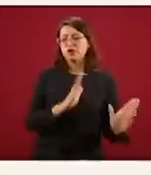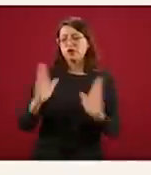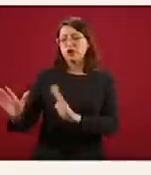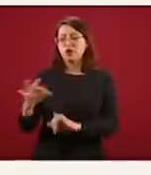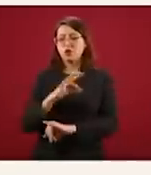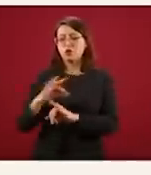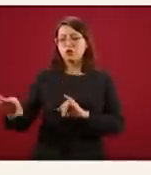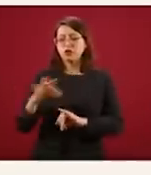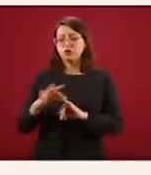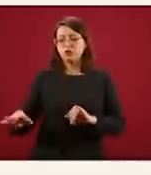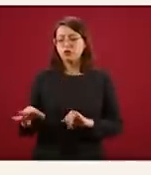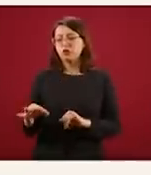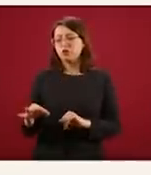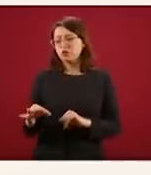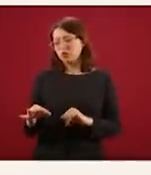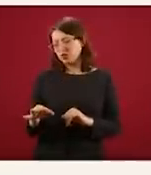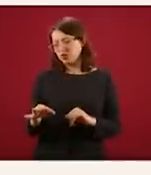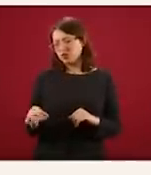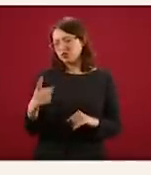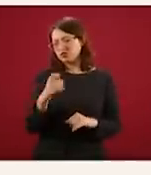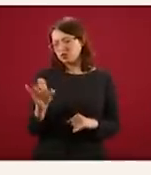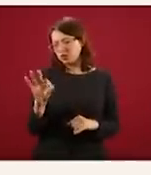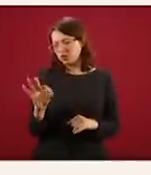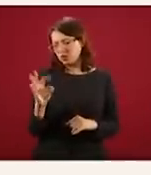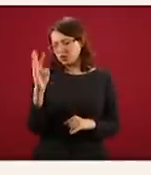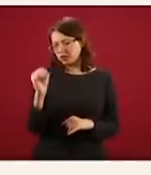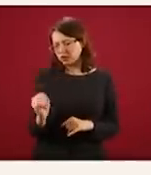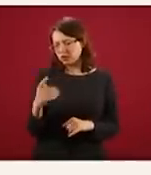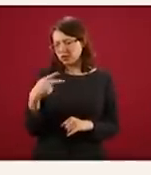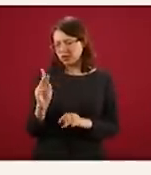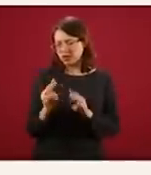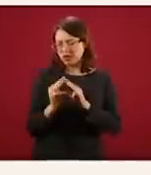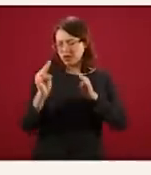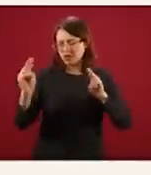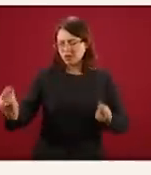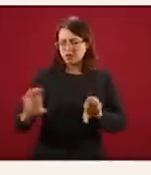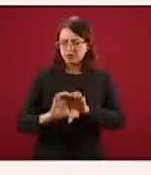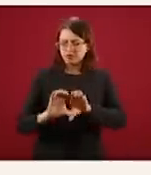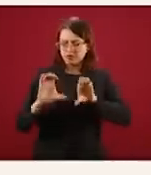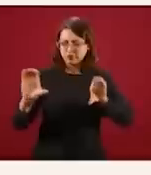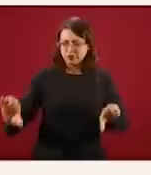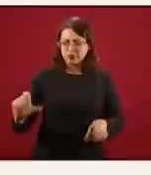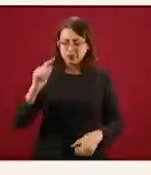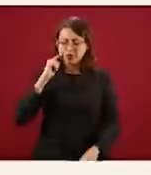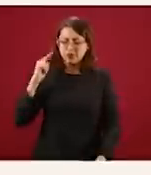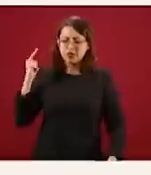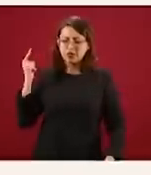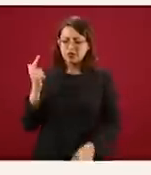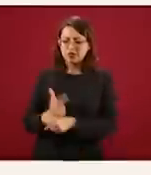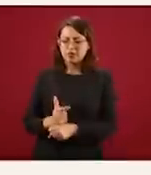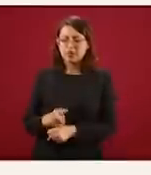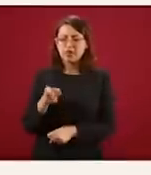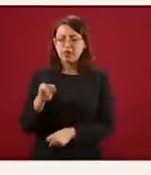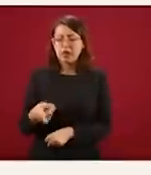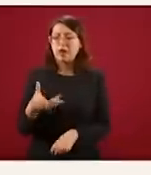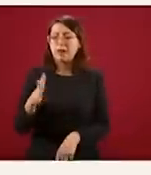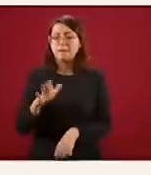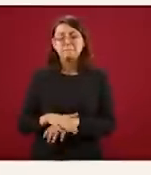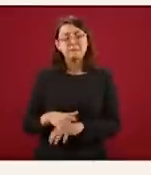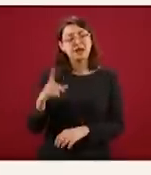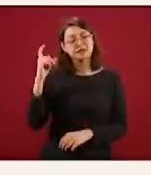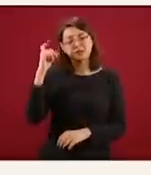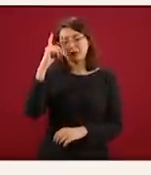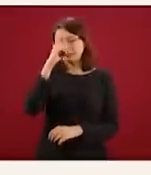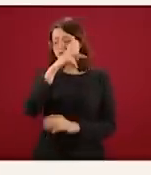son 149 kilómetros de ductos que tenemos detectados como los más